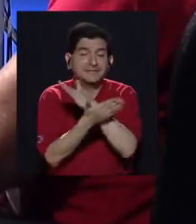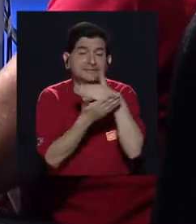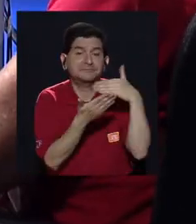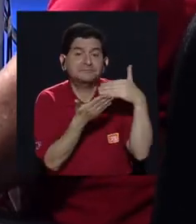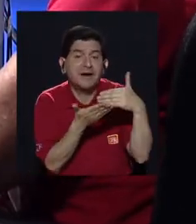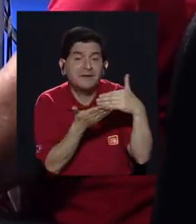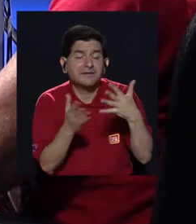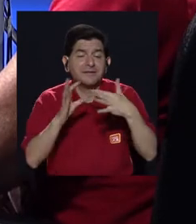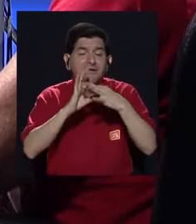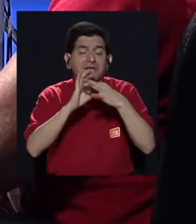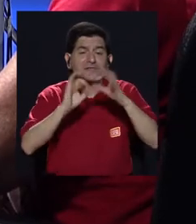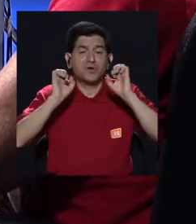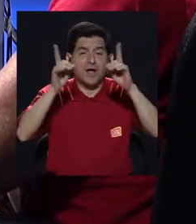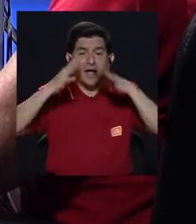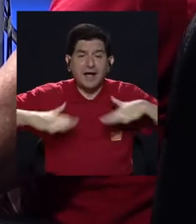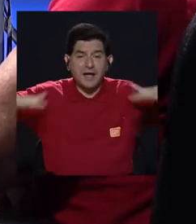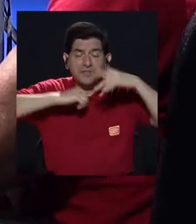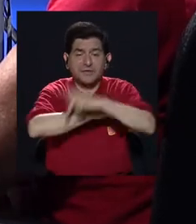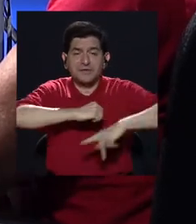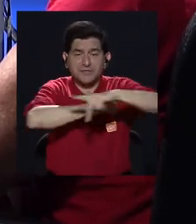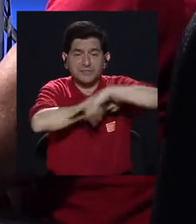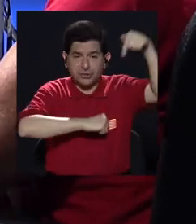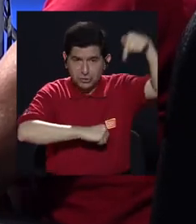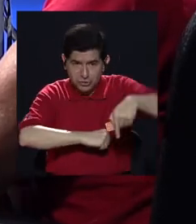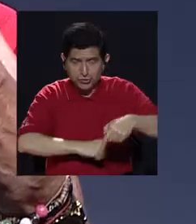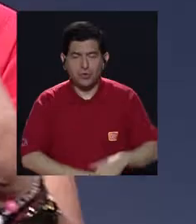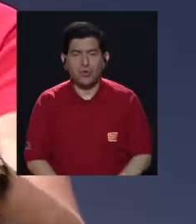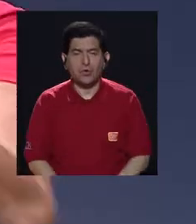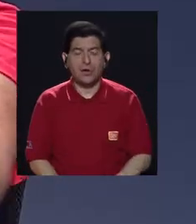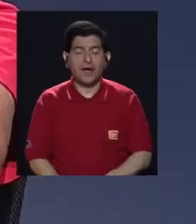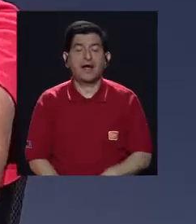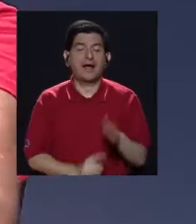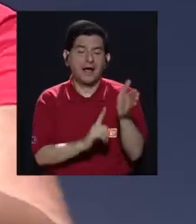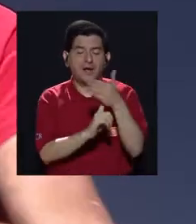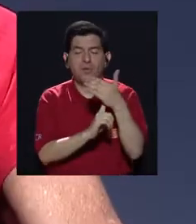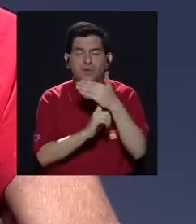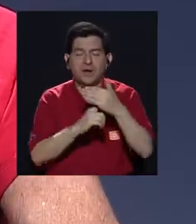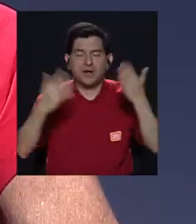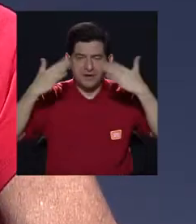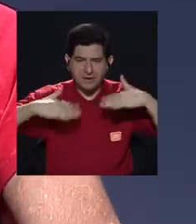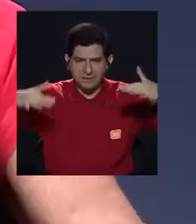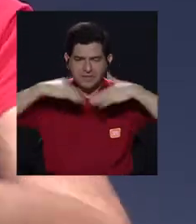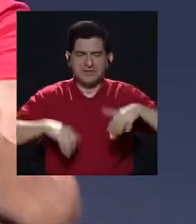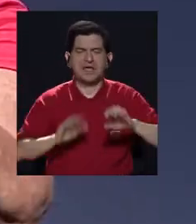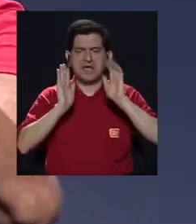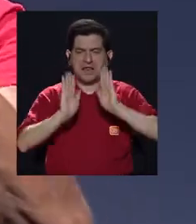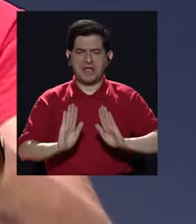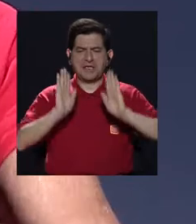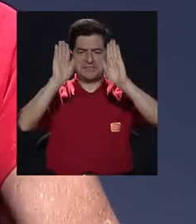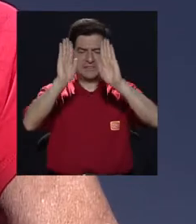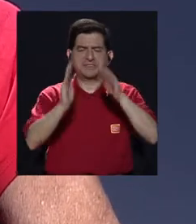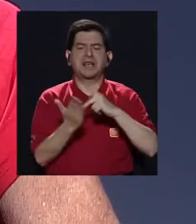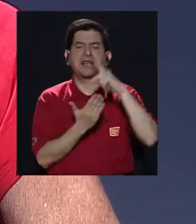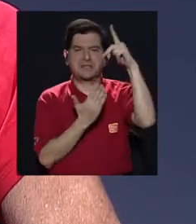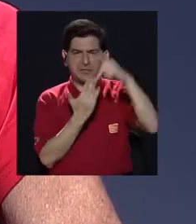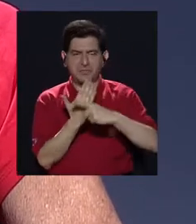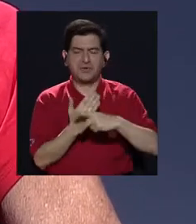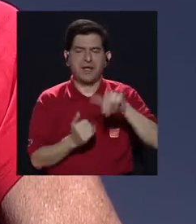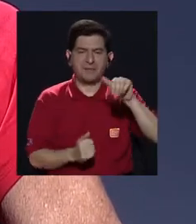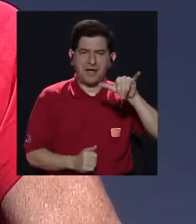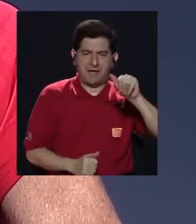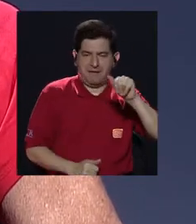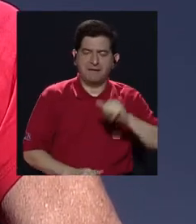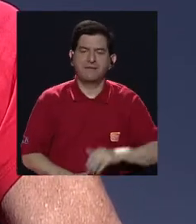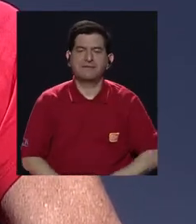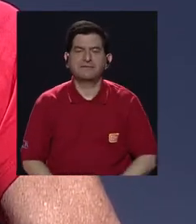parte de educación ambiental en este país la ha hecho bandera ecológica por ejemplo excelente programa de